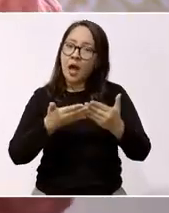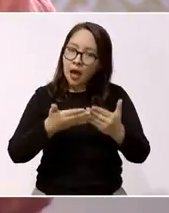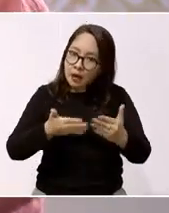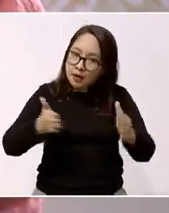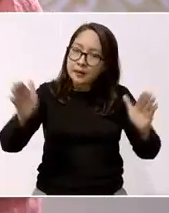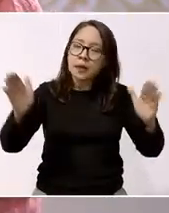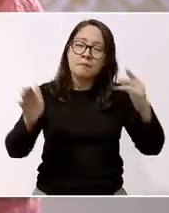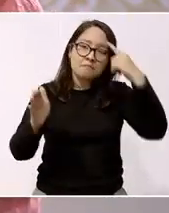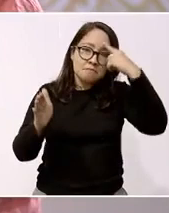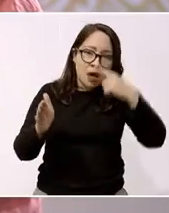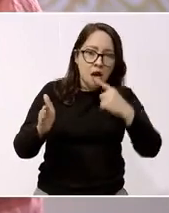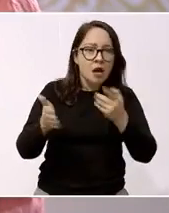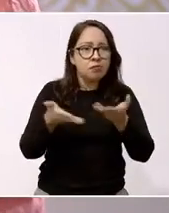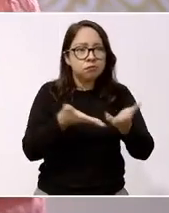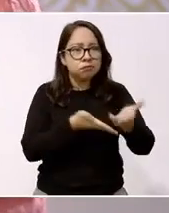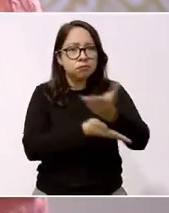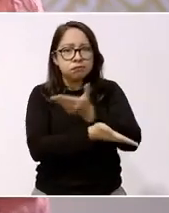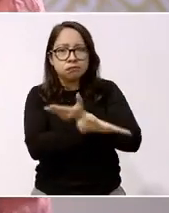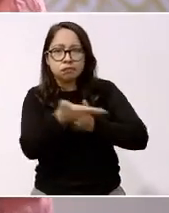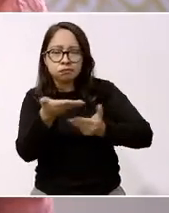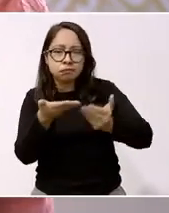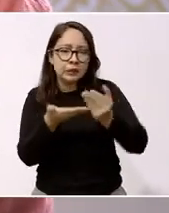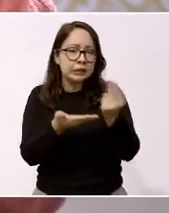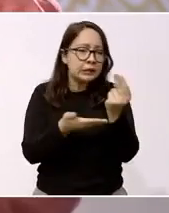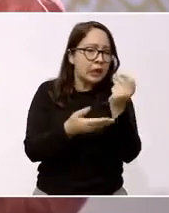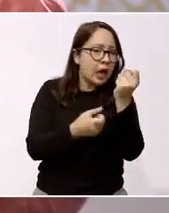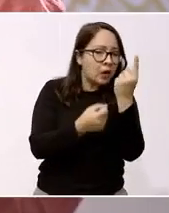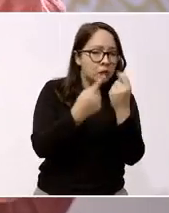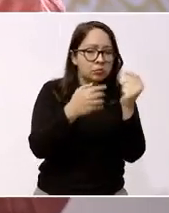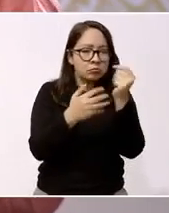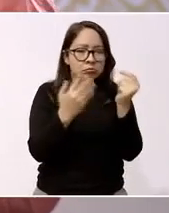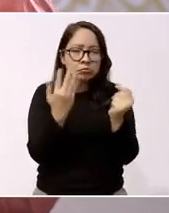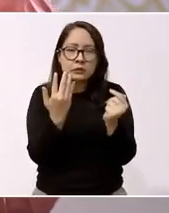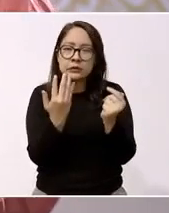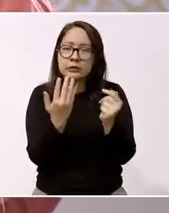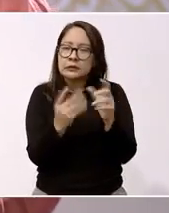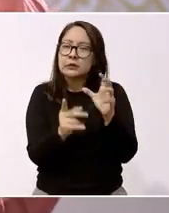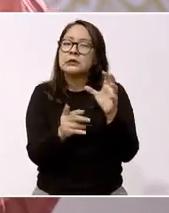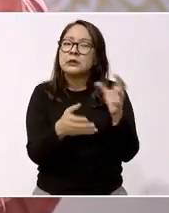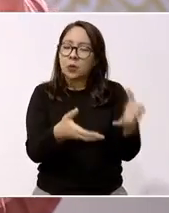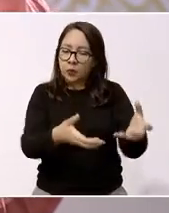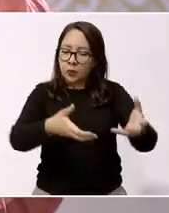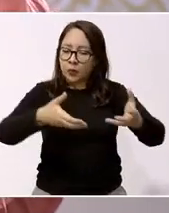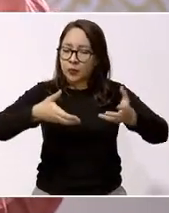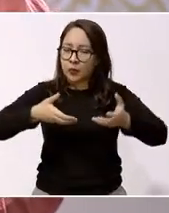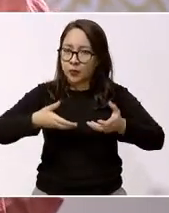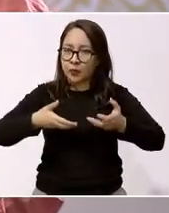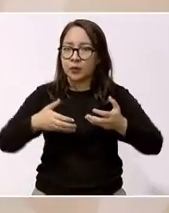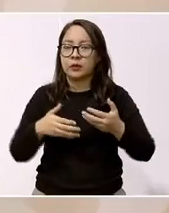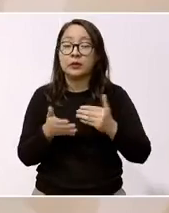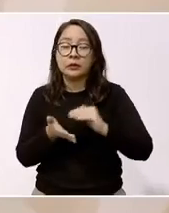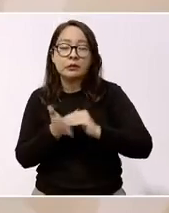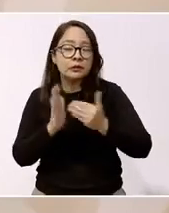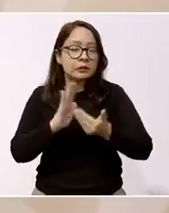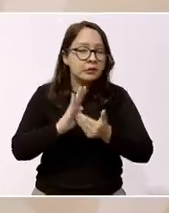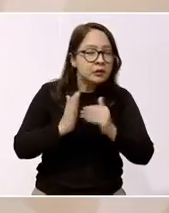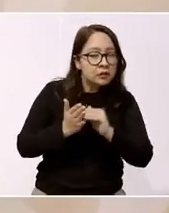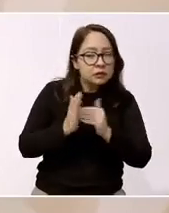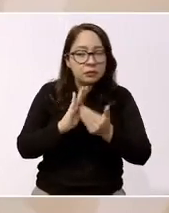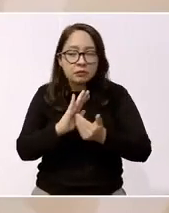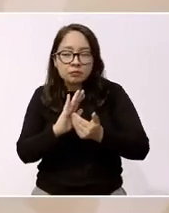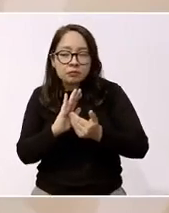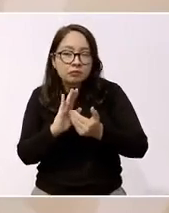tengamos lo que se requiere. Y lo más importante de todo en la estrategia, pues